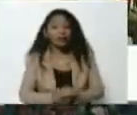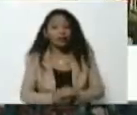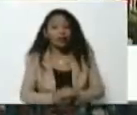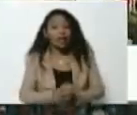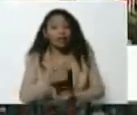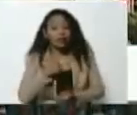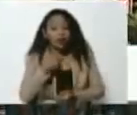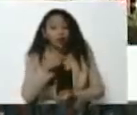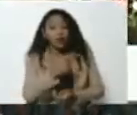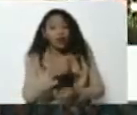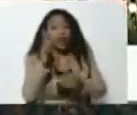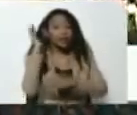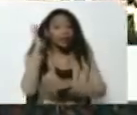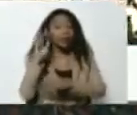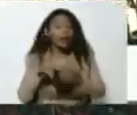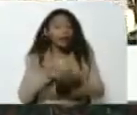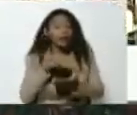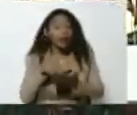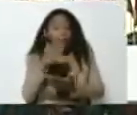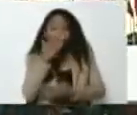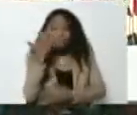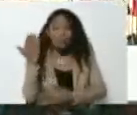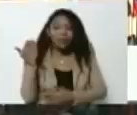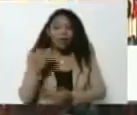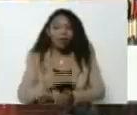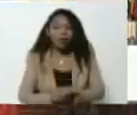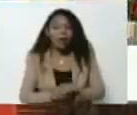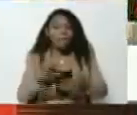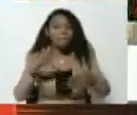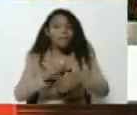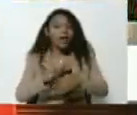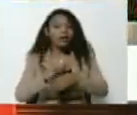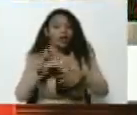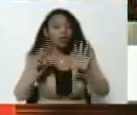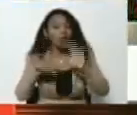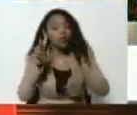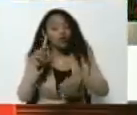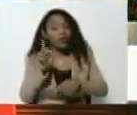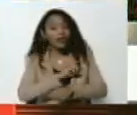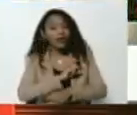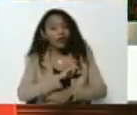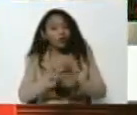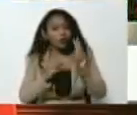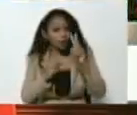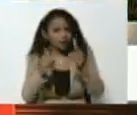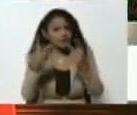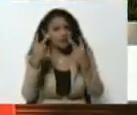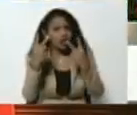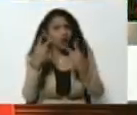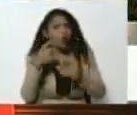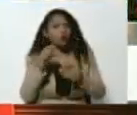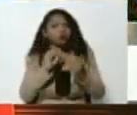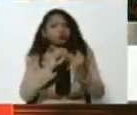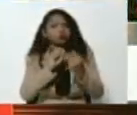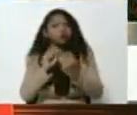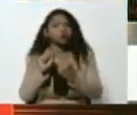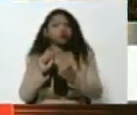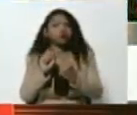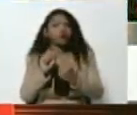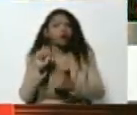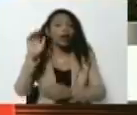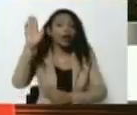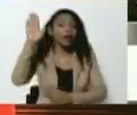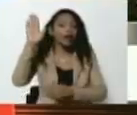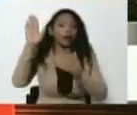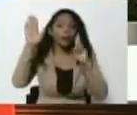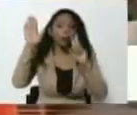lo dije en la Asamblea Nacional el pasado martes 12 de enero. ¿Ustedes vieron el discurso? Levanten la mano el que no